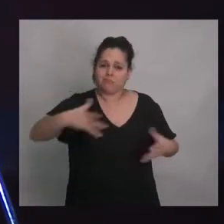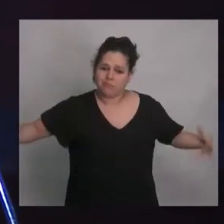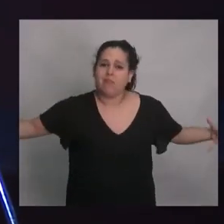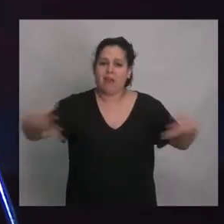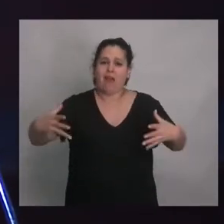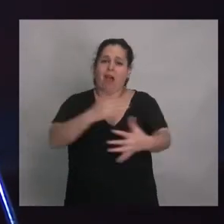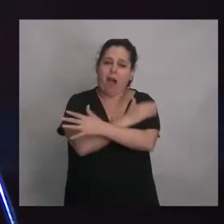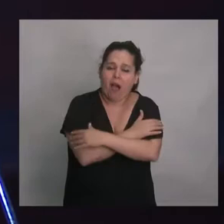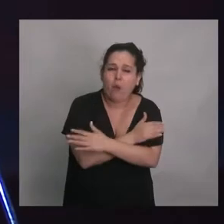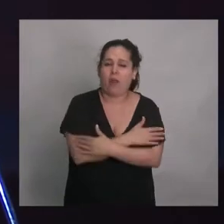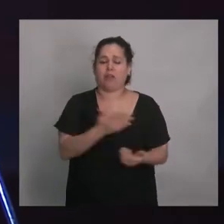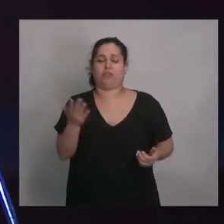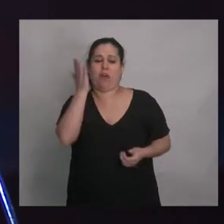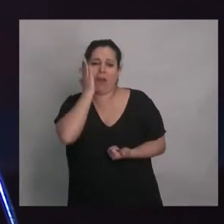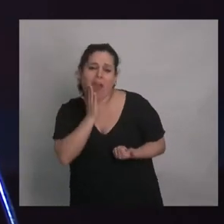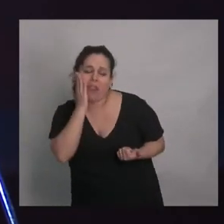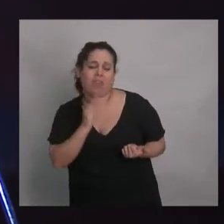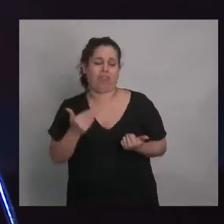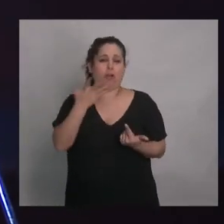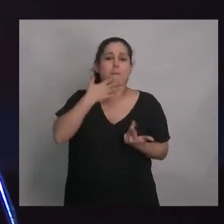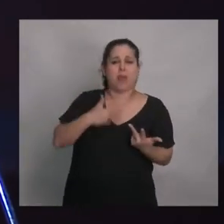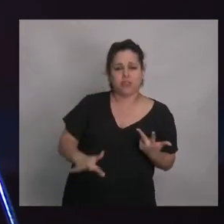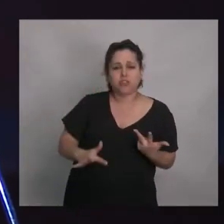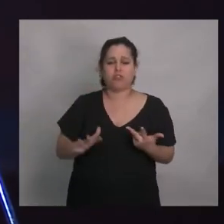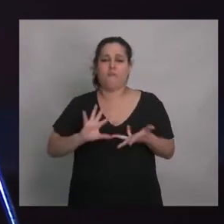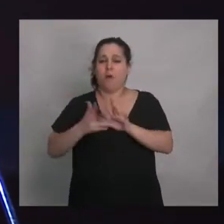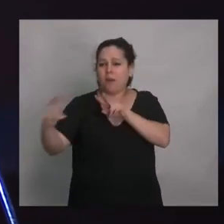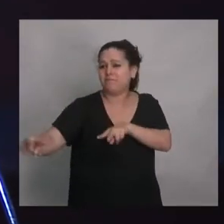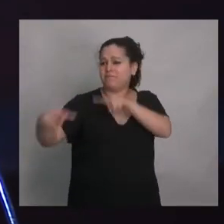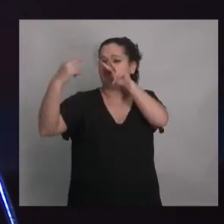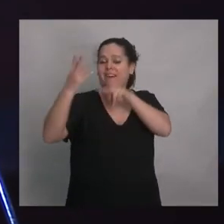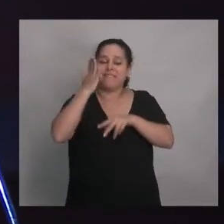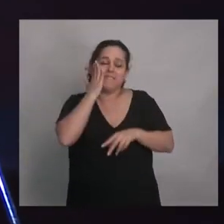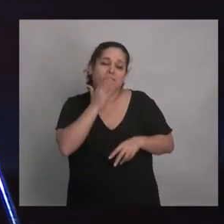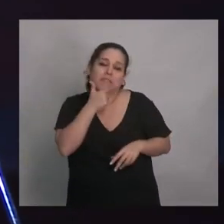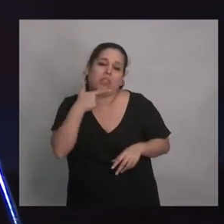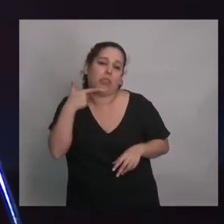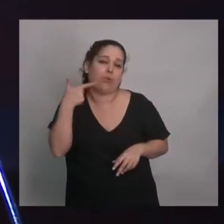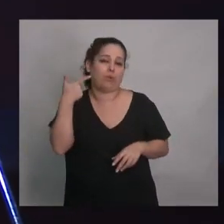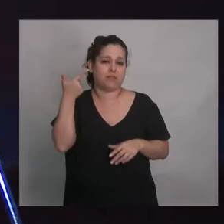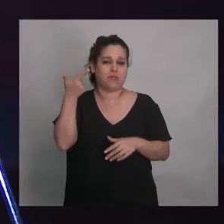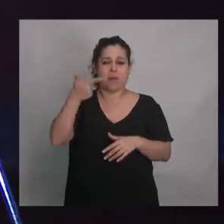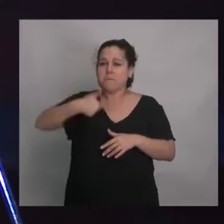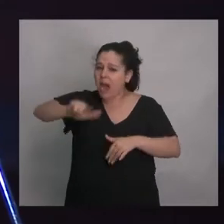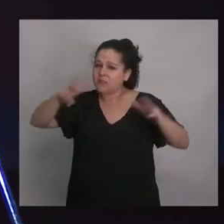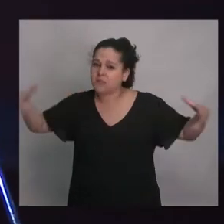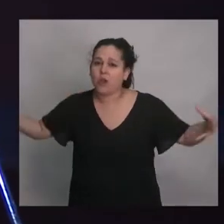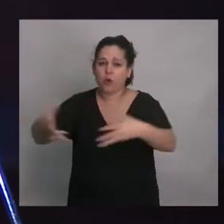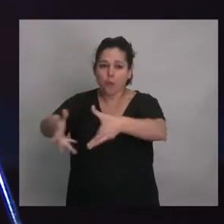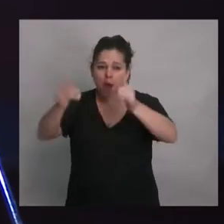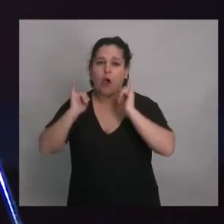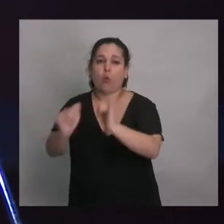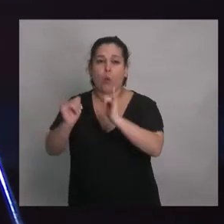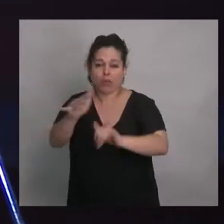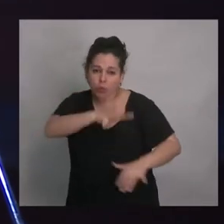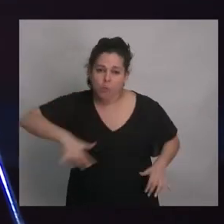abrazo la comprensión la mirada tierna y sobre todo la juventud de nuestros